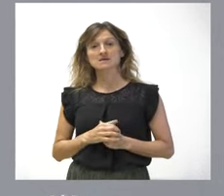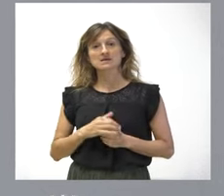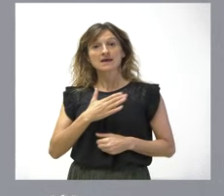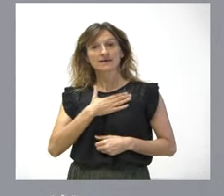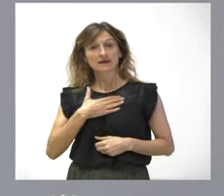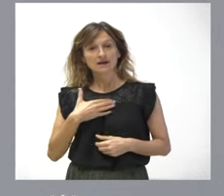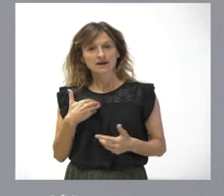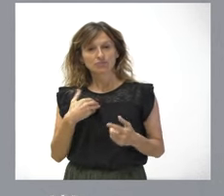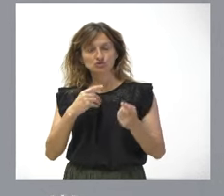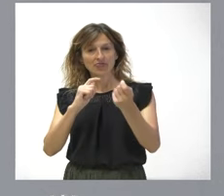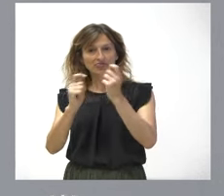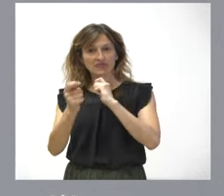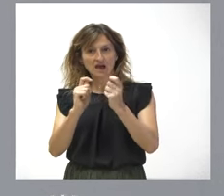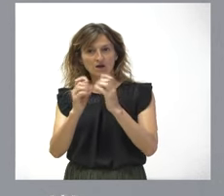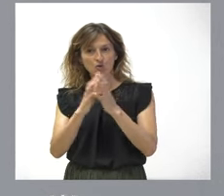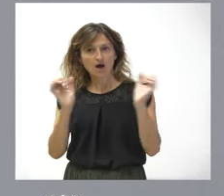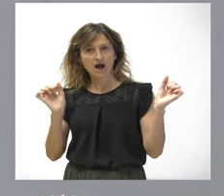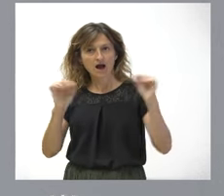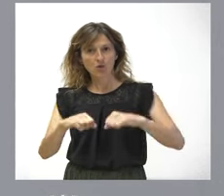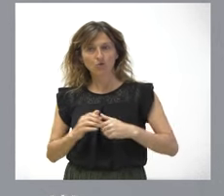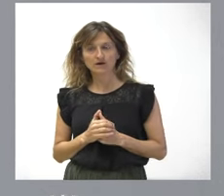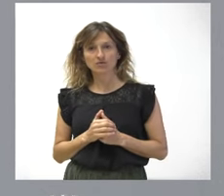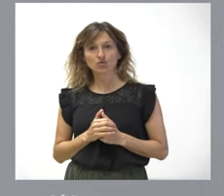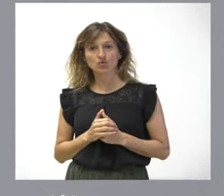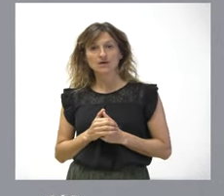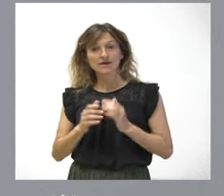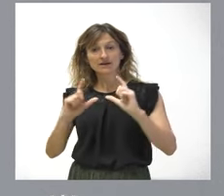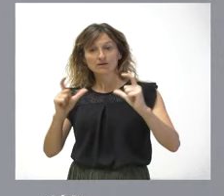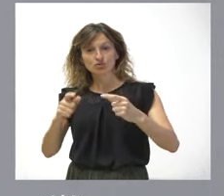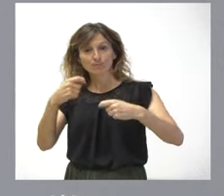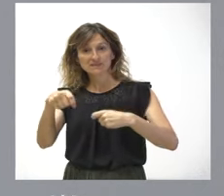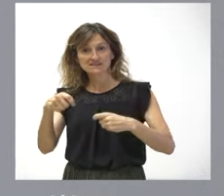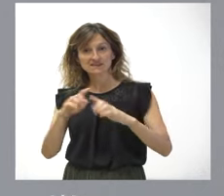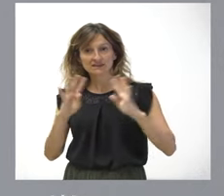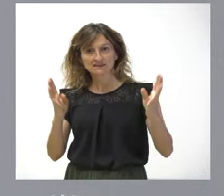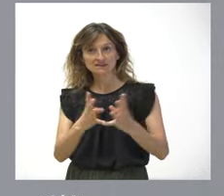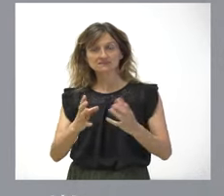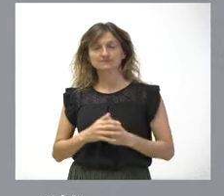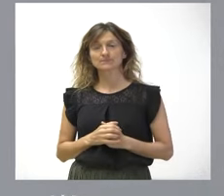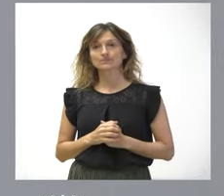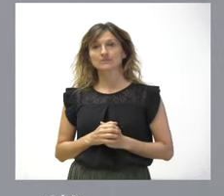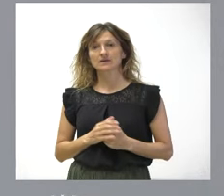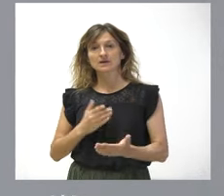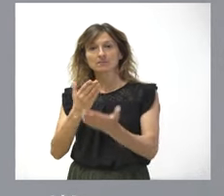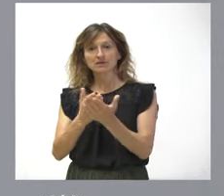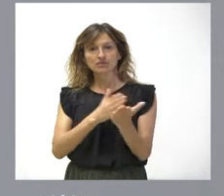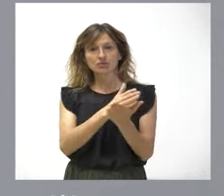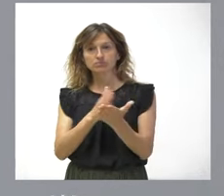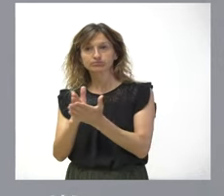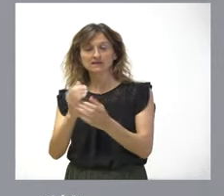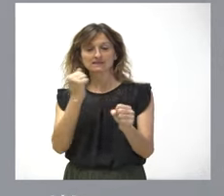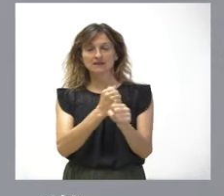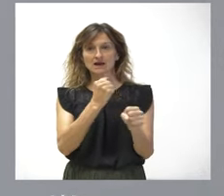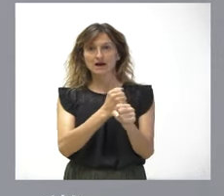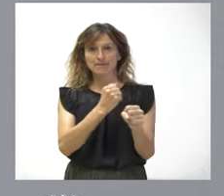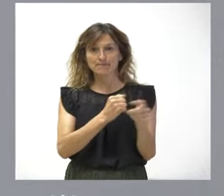el diálogo el acuerdo y el acuerdo en la conferencia de presidentes lógicamente eh estamos pidiendo aquí dos cosas el trabajo de esa conferencia